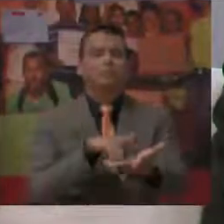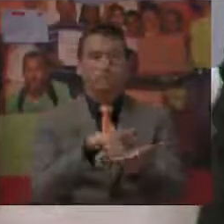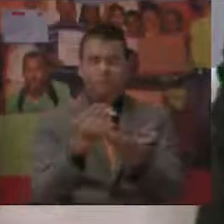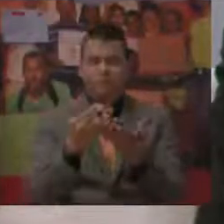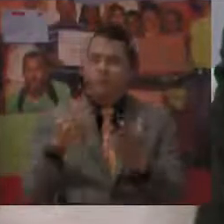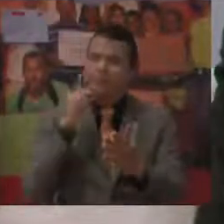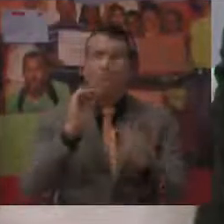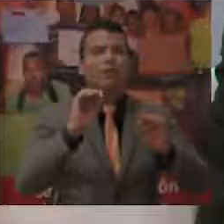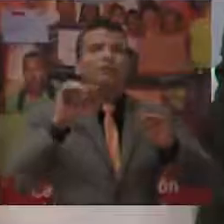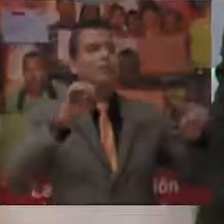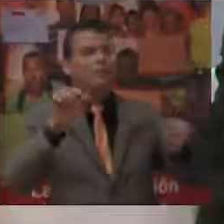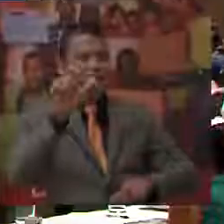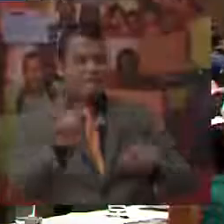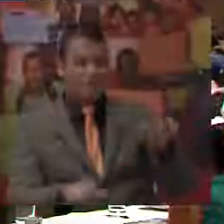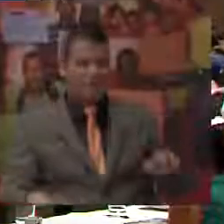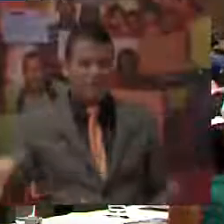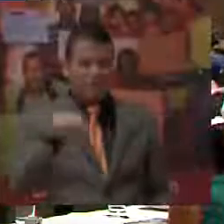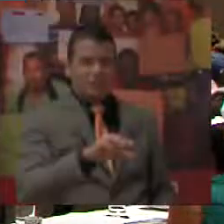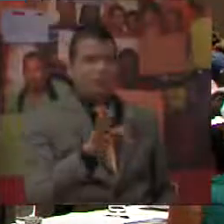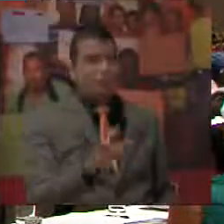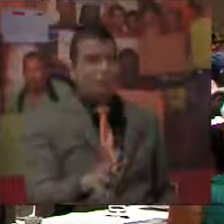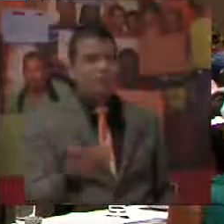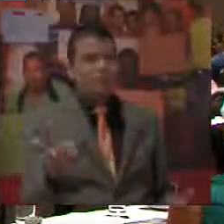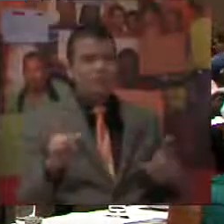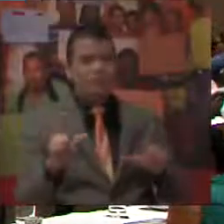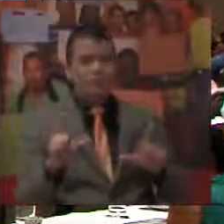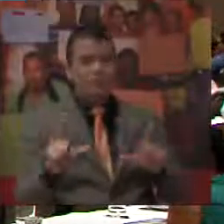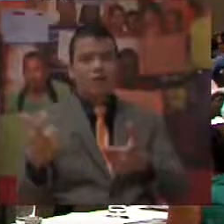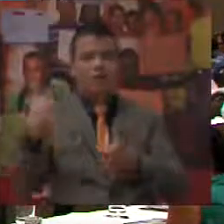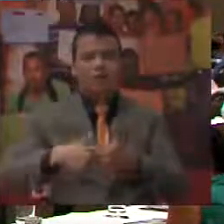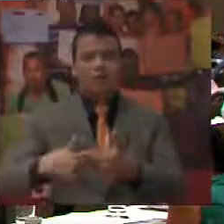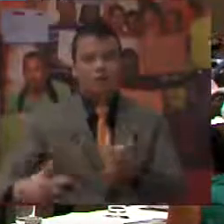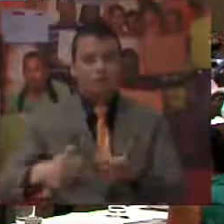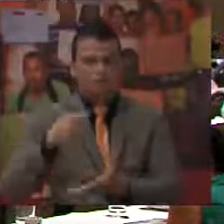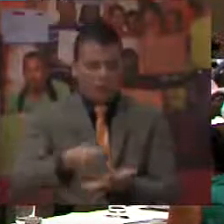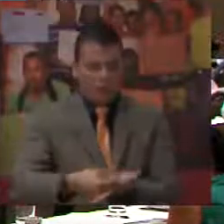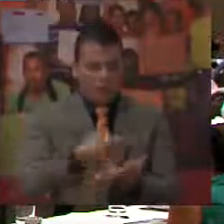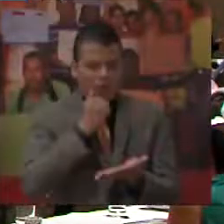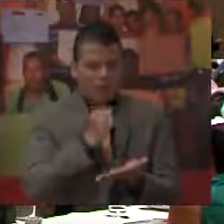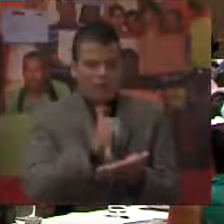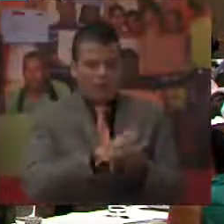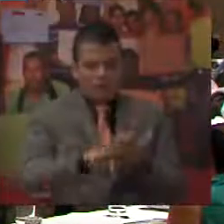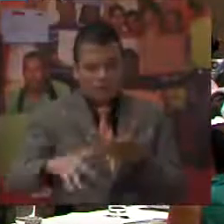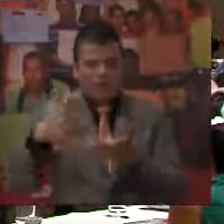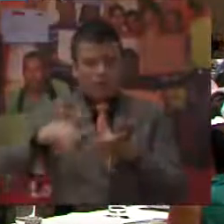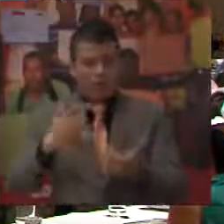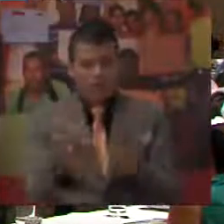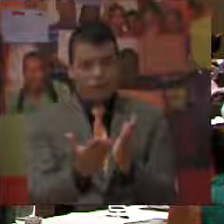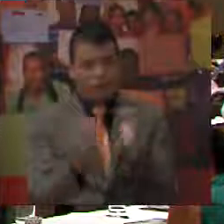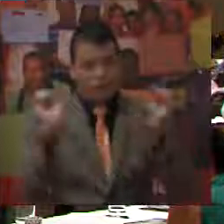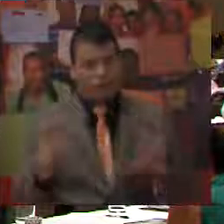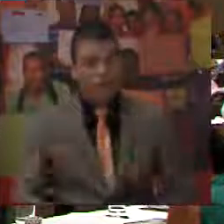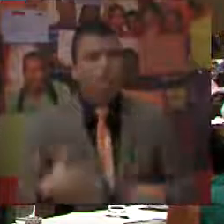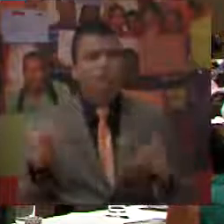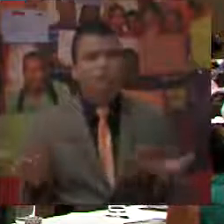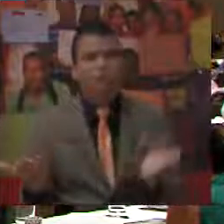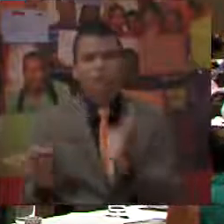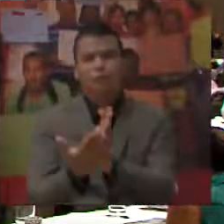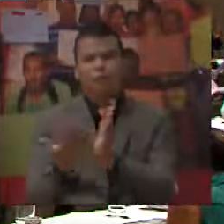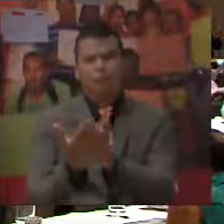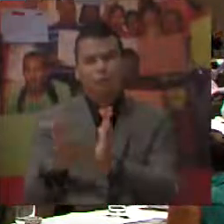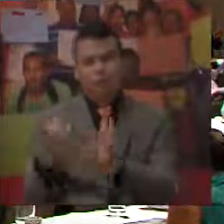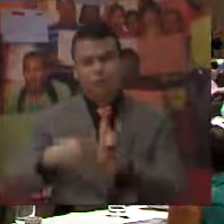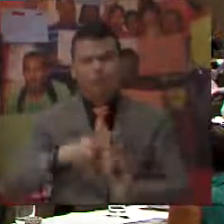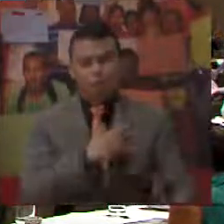una convocatoria para las personas que de una beca por una institución para estudiar en educación